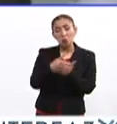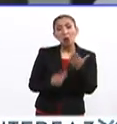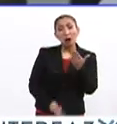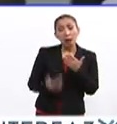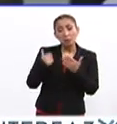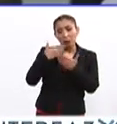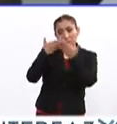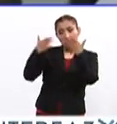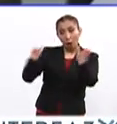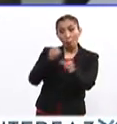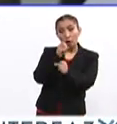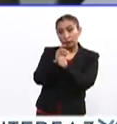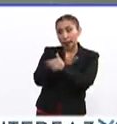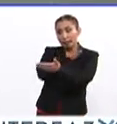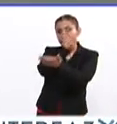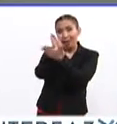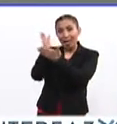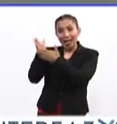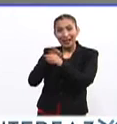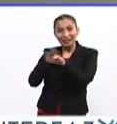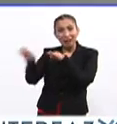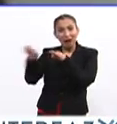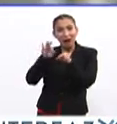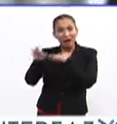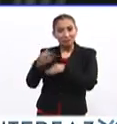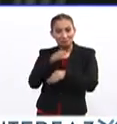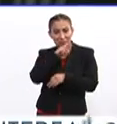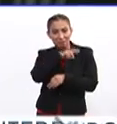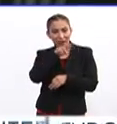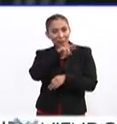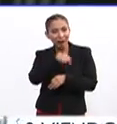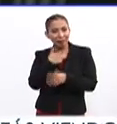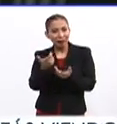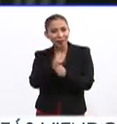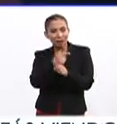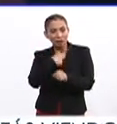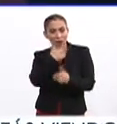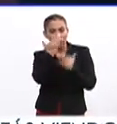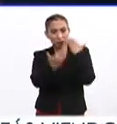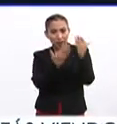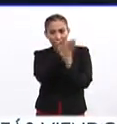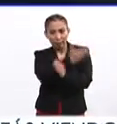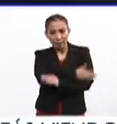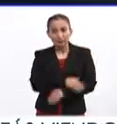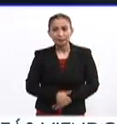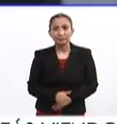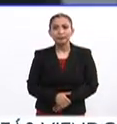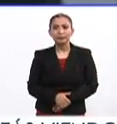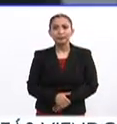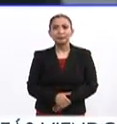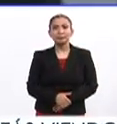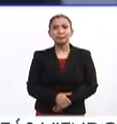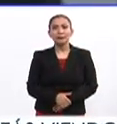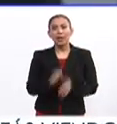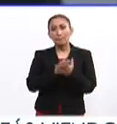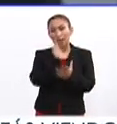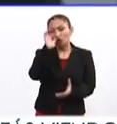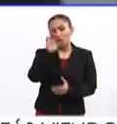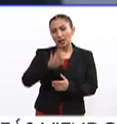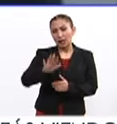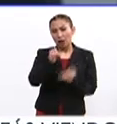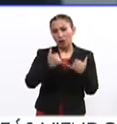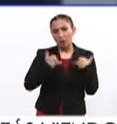programa les abrirá la oportunidad de que puedan ingresar al mercado laboral de la carrera que estudiaron. En la gran mayoría